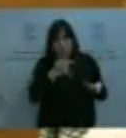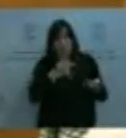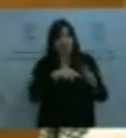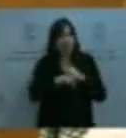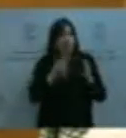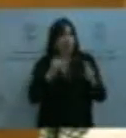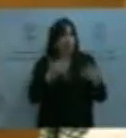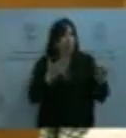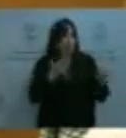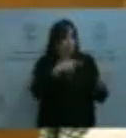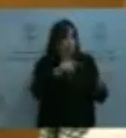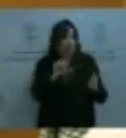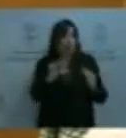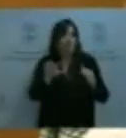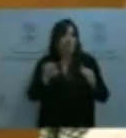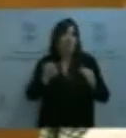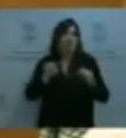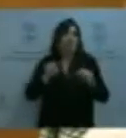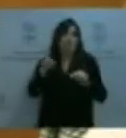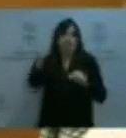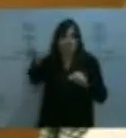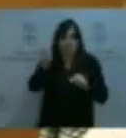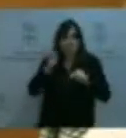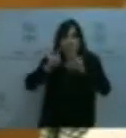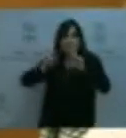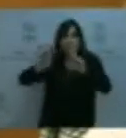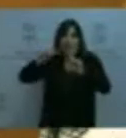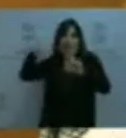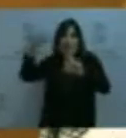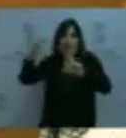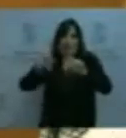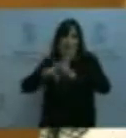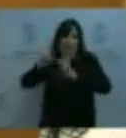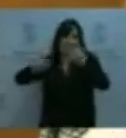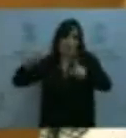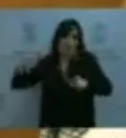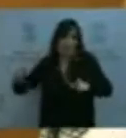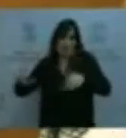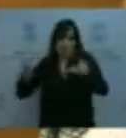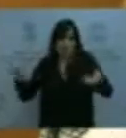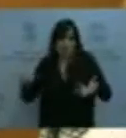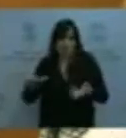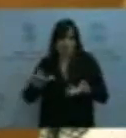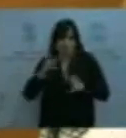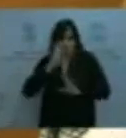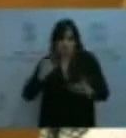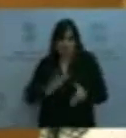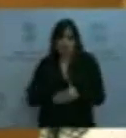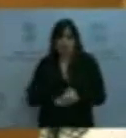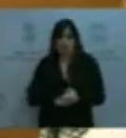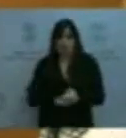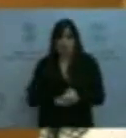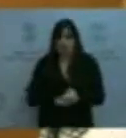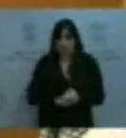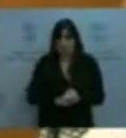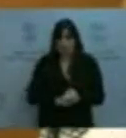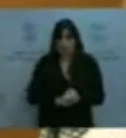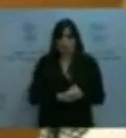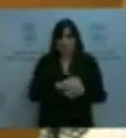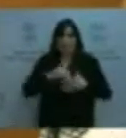Una empresa de recursos humanos o de lo que sea. Se reciben solo en ese proceso, señor consejero, dos